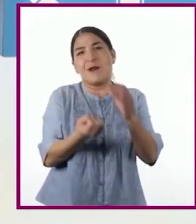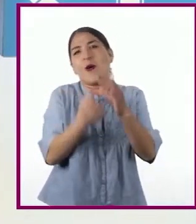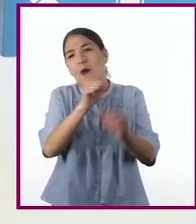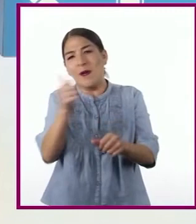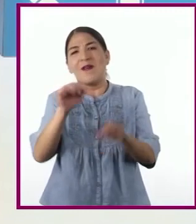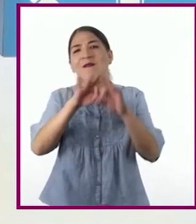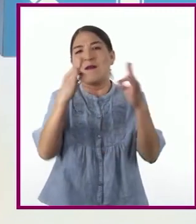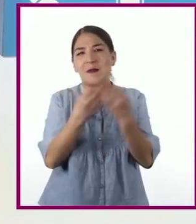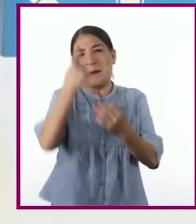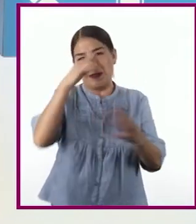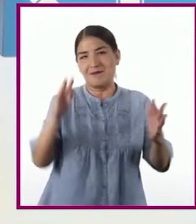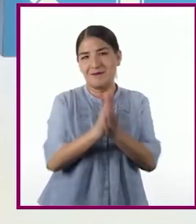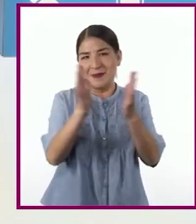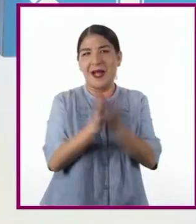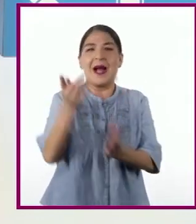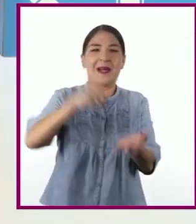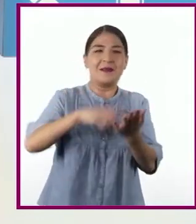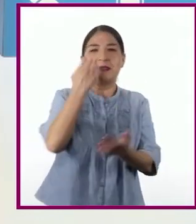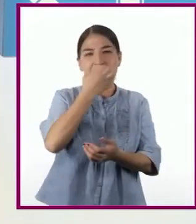escuela.